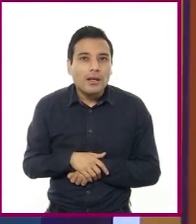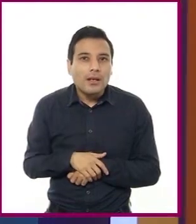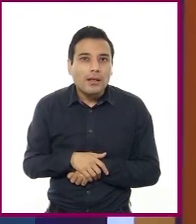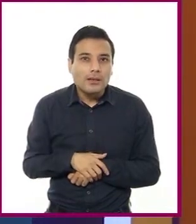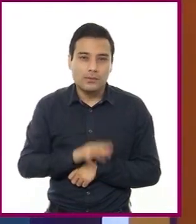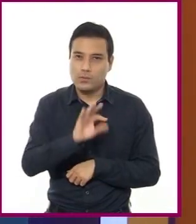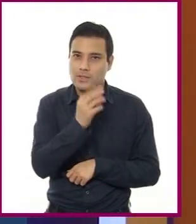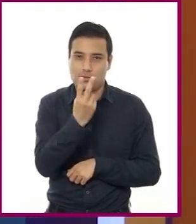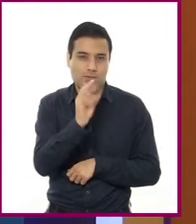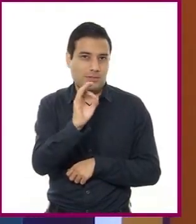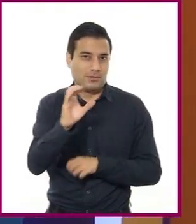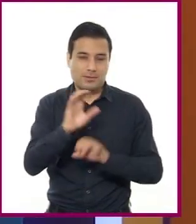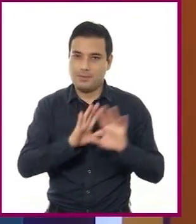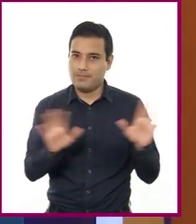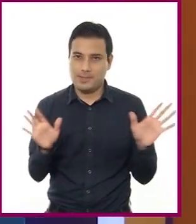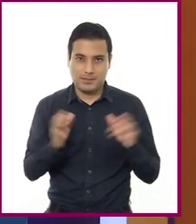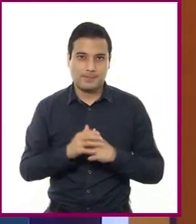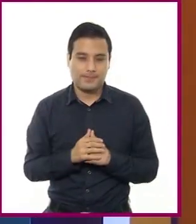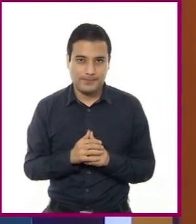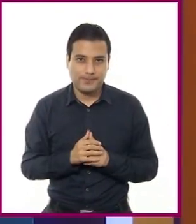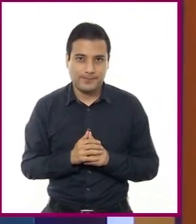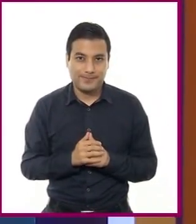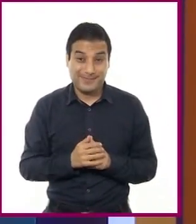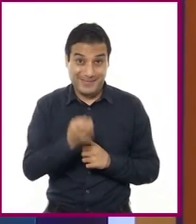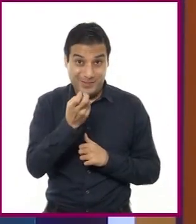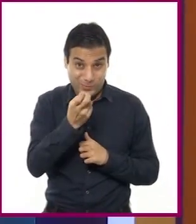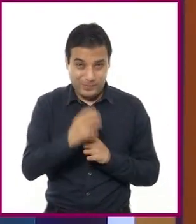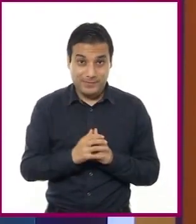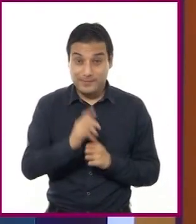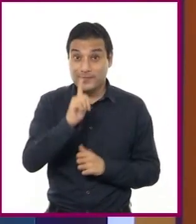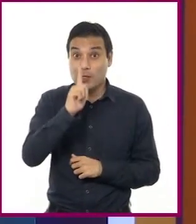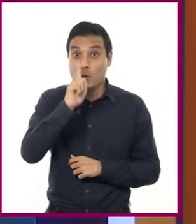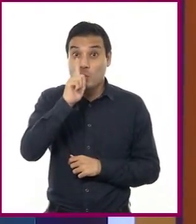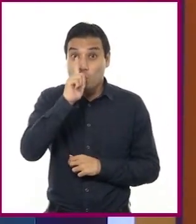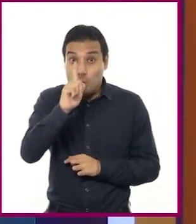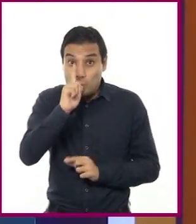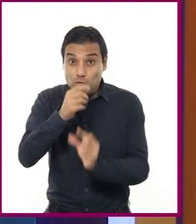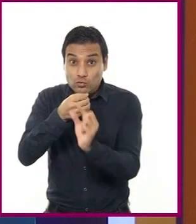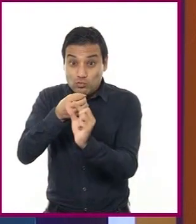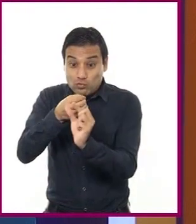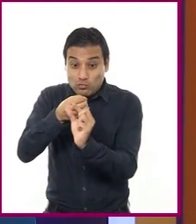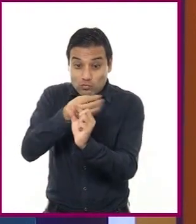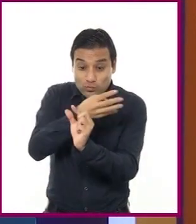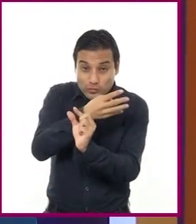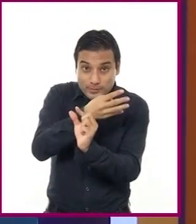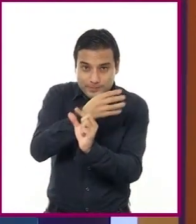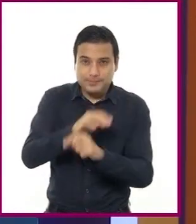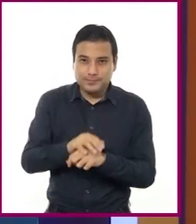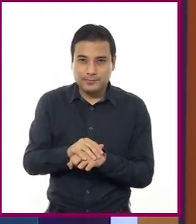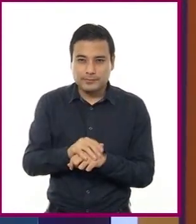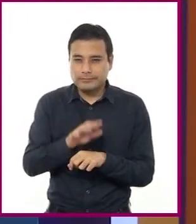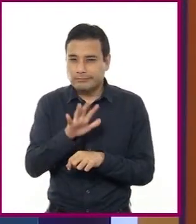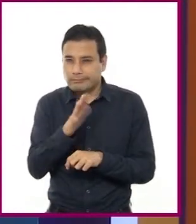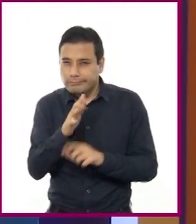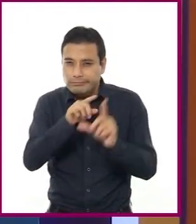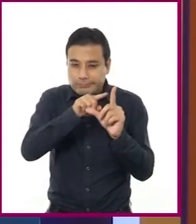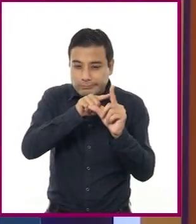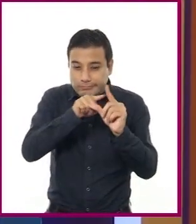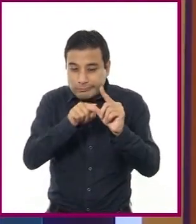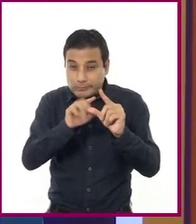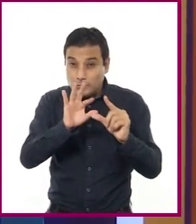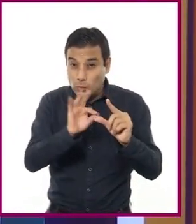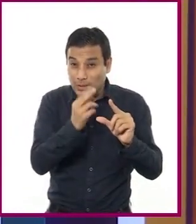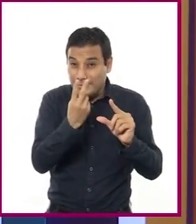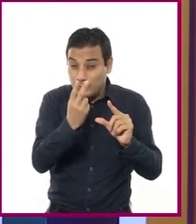ojos. Y de toda esa luz que dispersan las gotas de agua, la que tiene una inclinación aproximada de